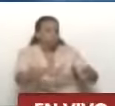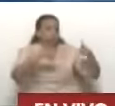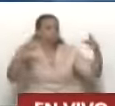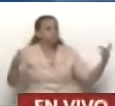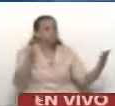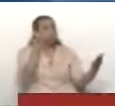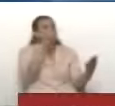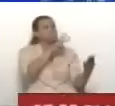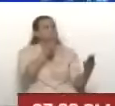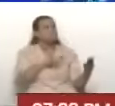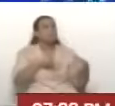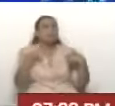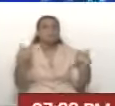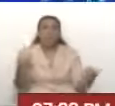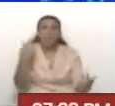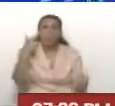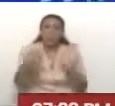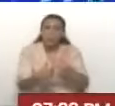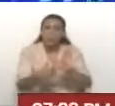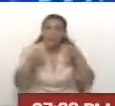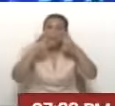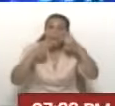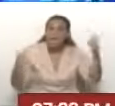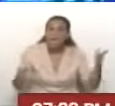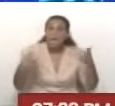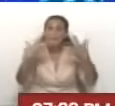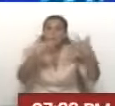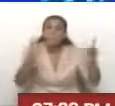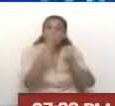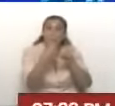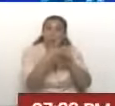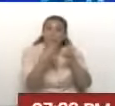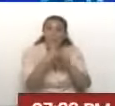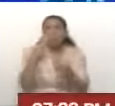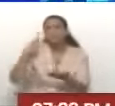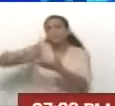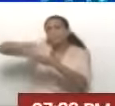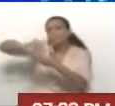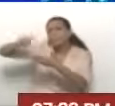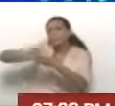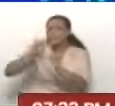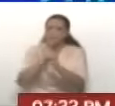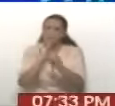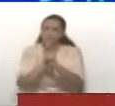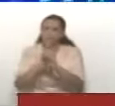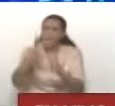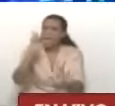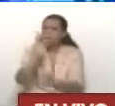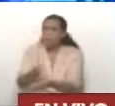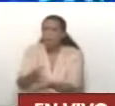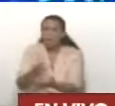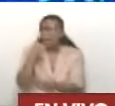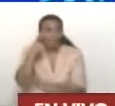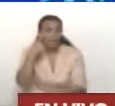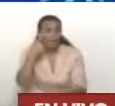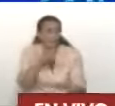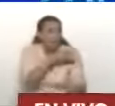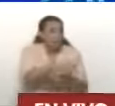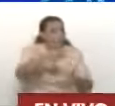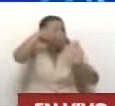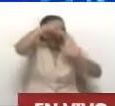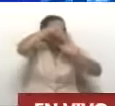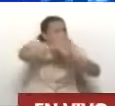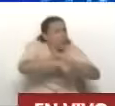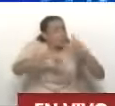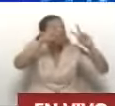juntos. No, y eso deriva a la literatura, porque uno puede estar al día con la inmediatez, pero después uno tiene que ir al fondo, tiene